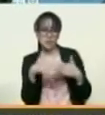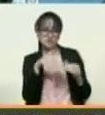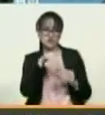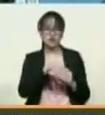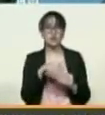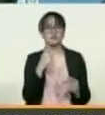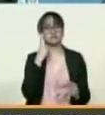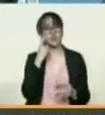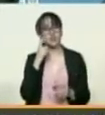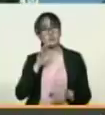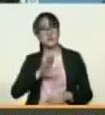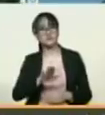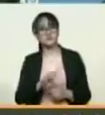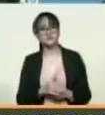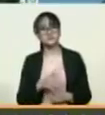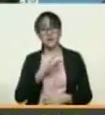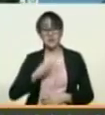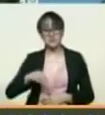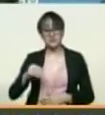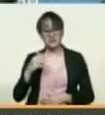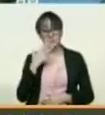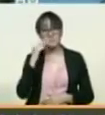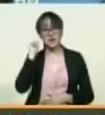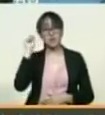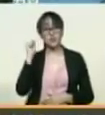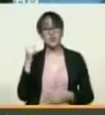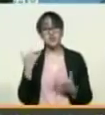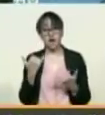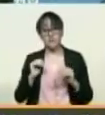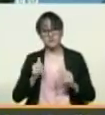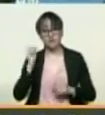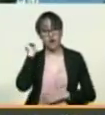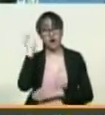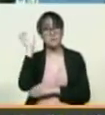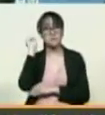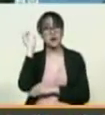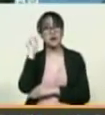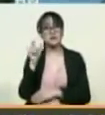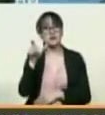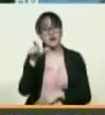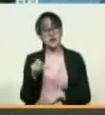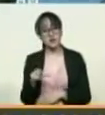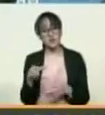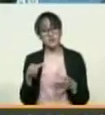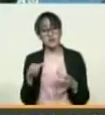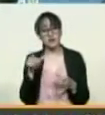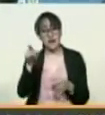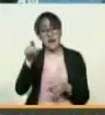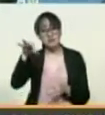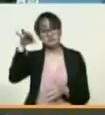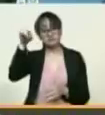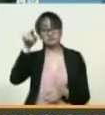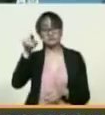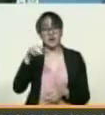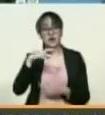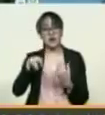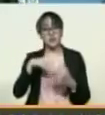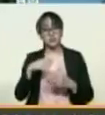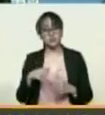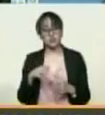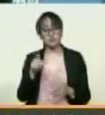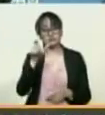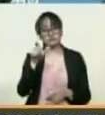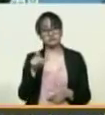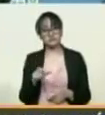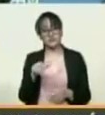electorales. Presidente Maduro ya está en campaña. Él es el candidato de las fuerzas revolucionarias en Venezuela.